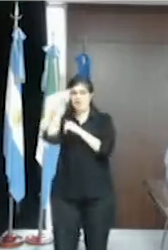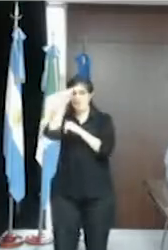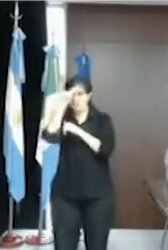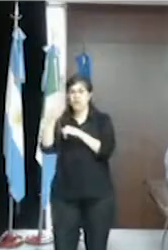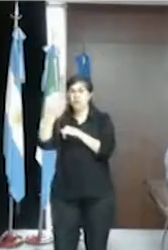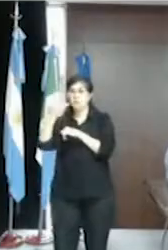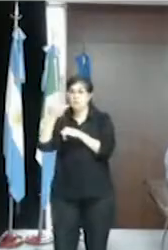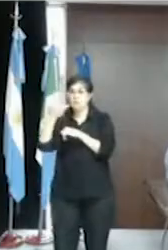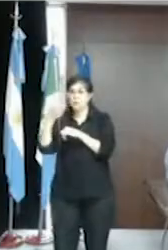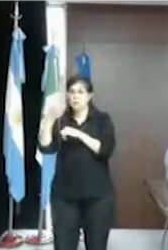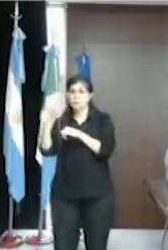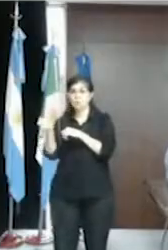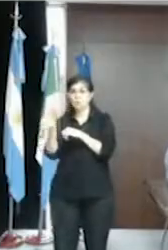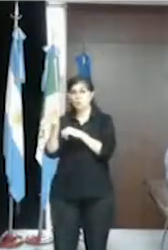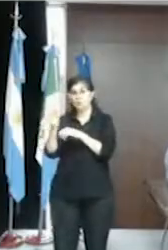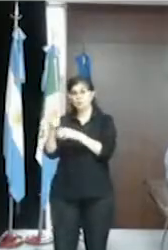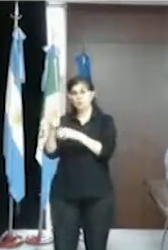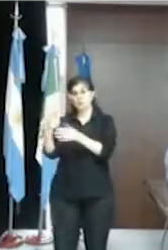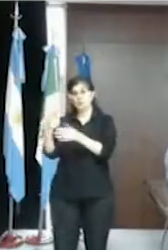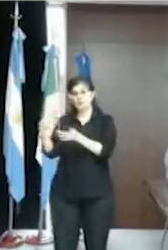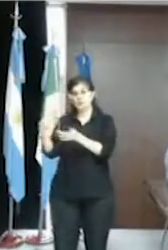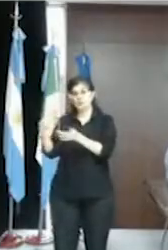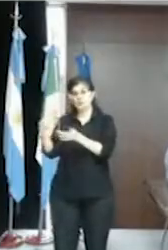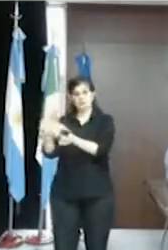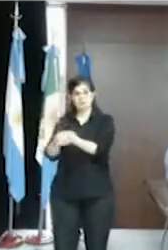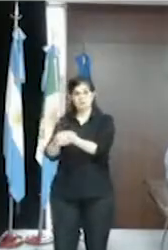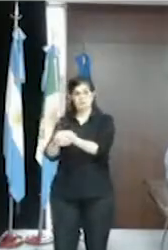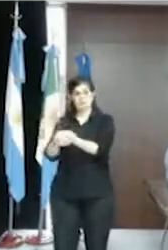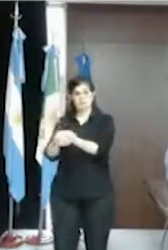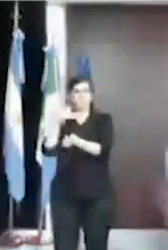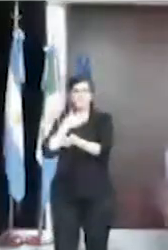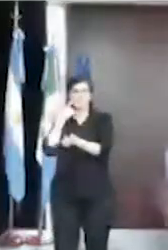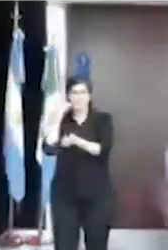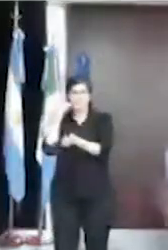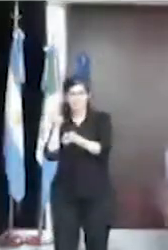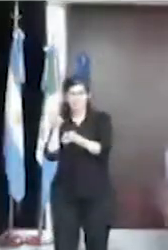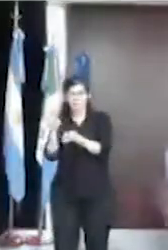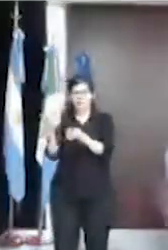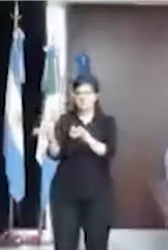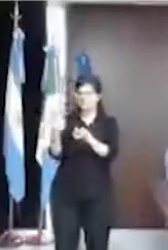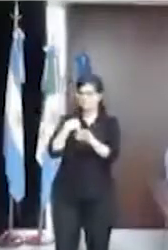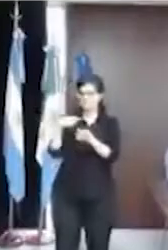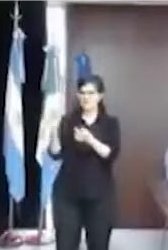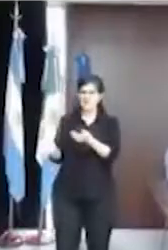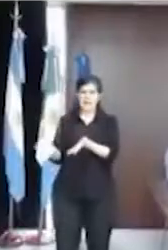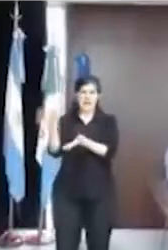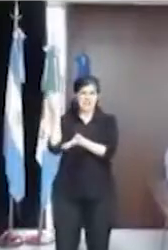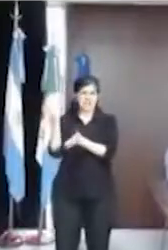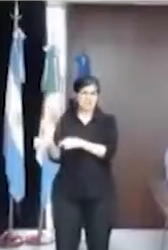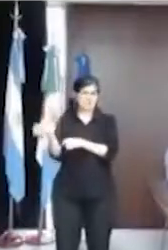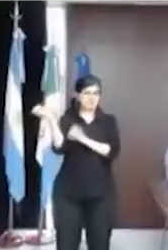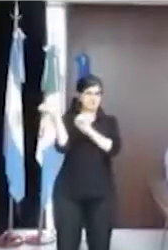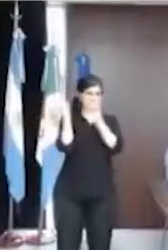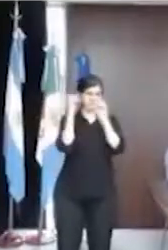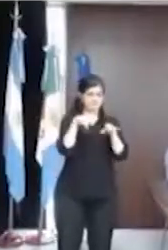la desesperación de toda la familia, la preocupación. ¿Cómo iba a ser yo en casa? ¿Cómo me iba a manejar si tenía que contratar médico? Todo.